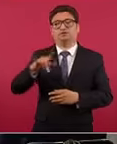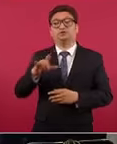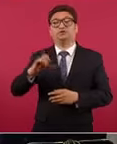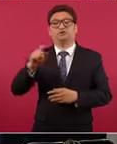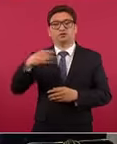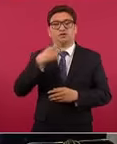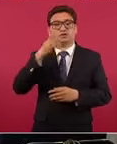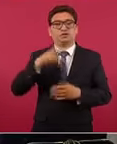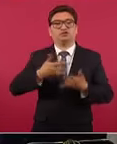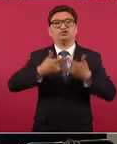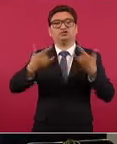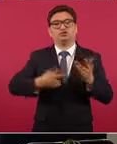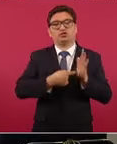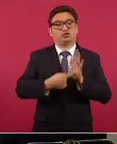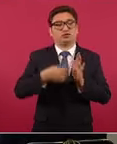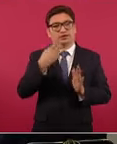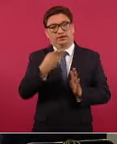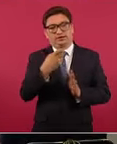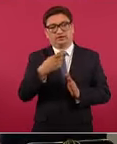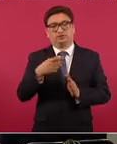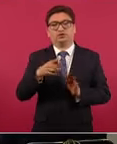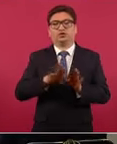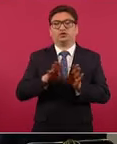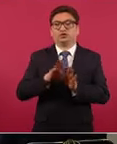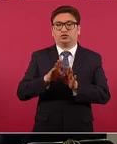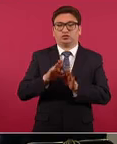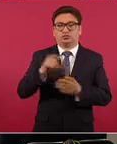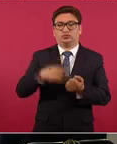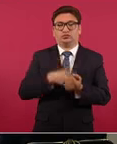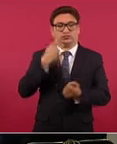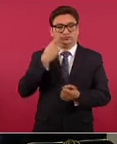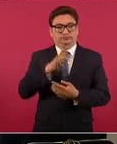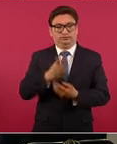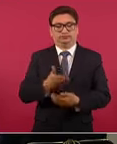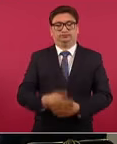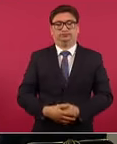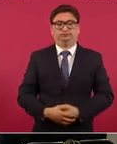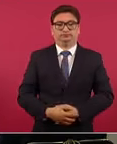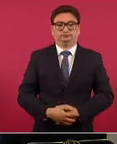testimonio justamente del tema hemodiálisis para compartirlos